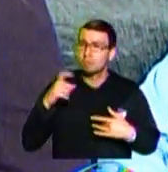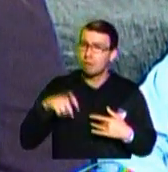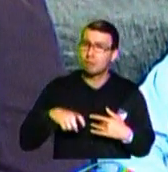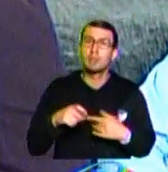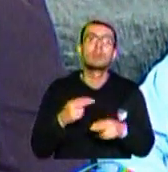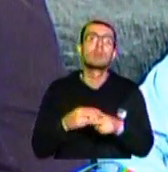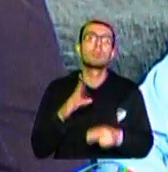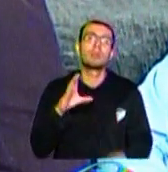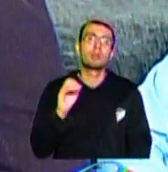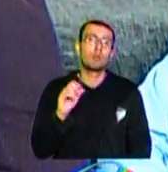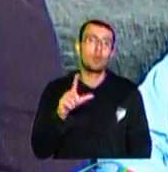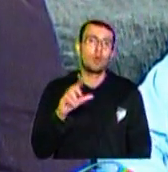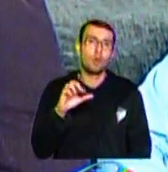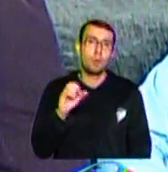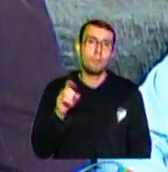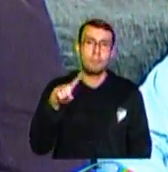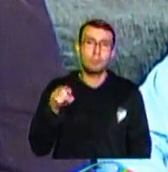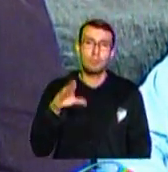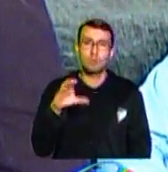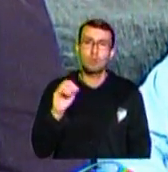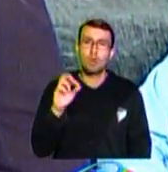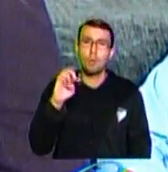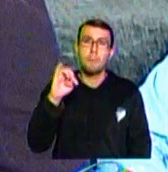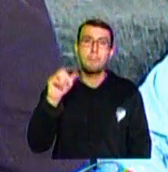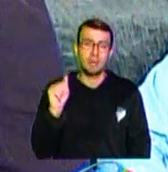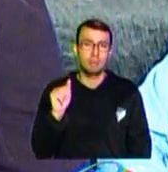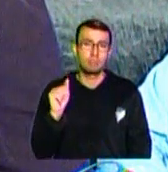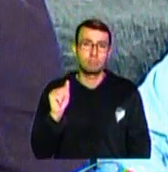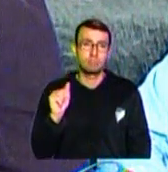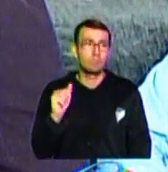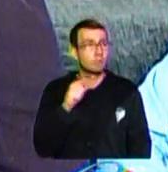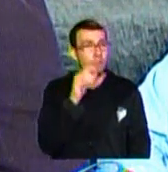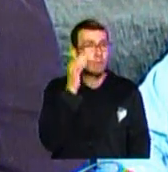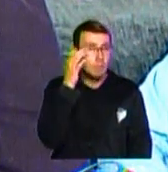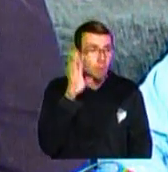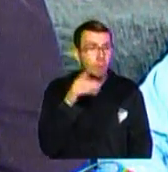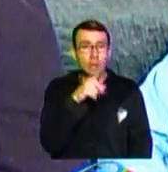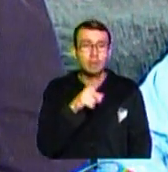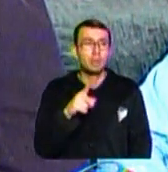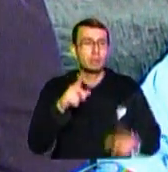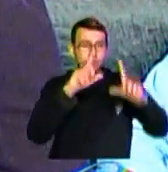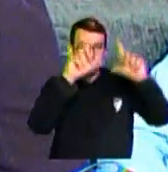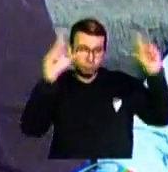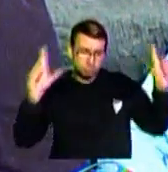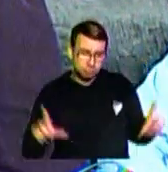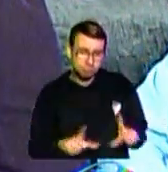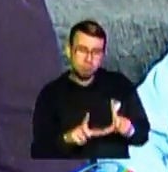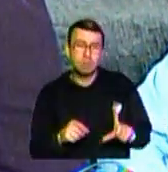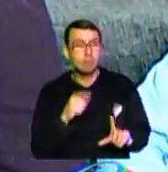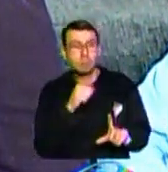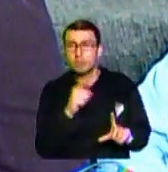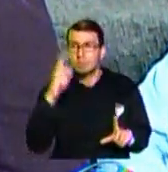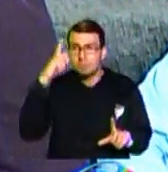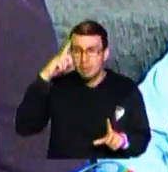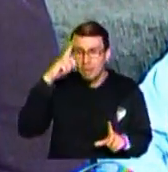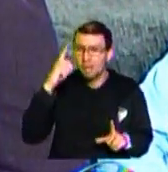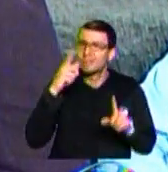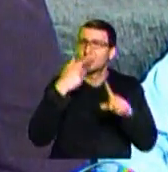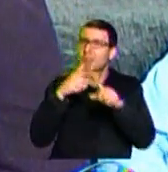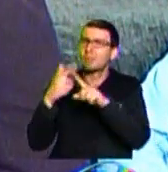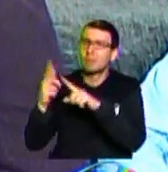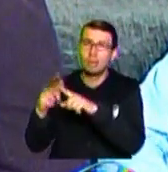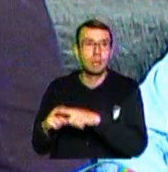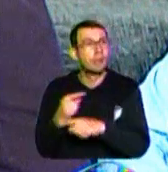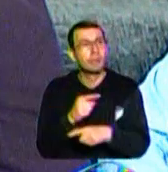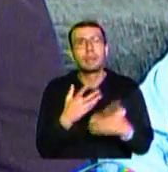medio camino. Ahora, ¿qué se puede hacer con la ecografía transvaginal? ¿Qué se le hace con un ginecólogo? Entonces, lo que se está